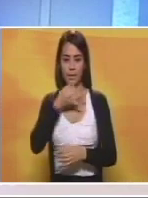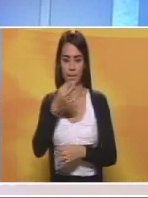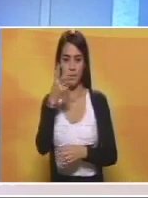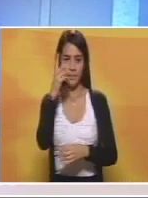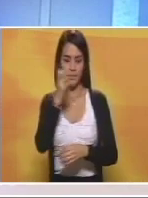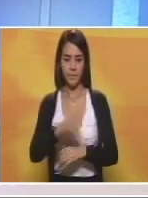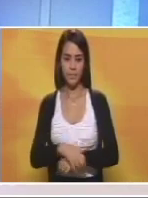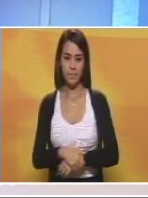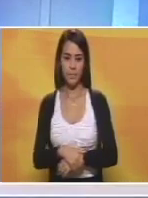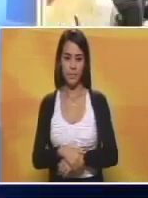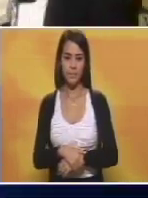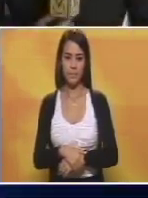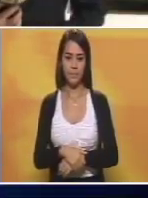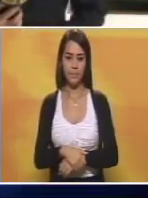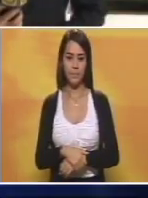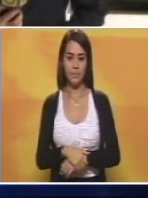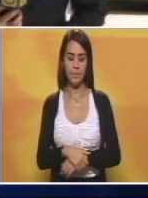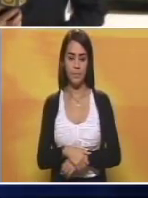euclides te escuchamos